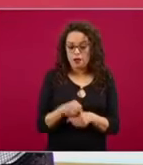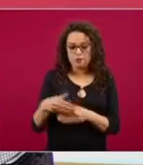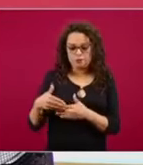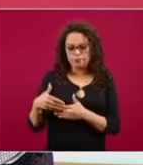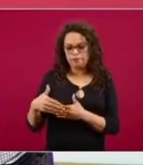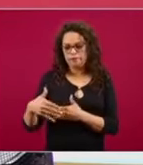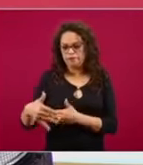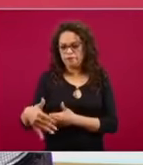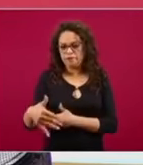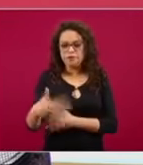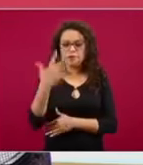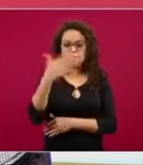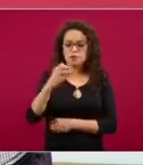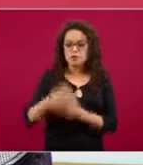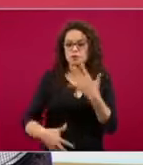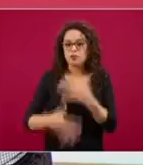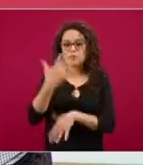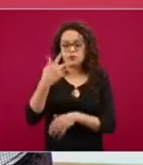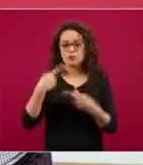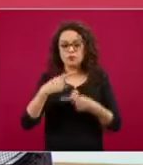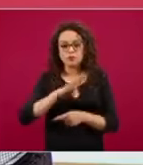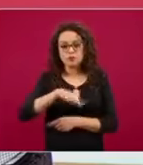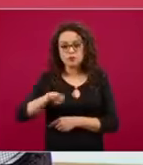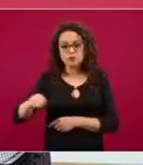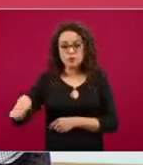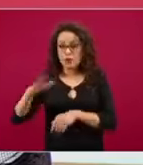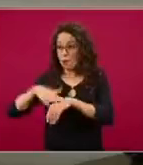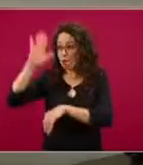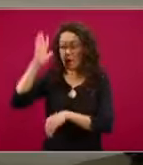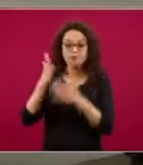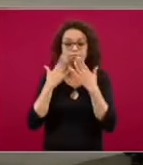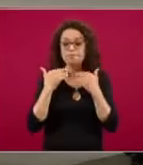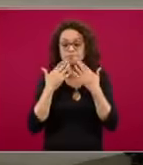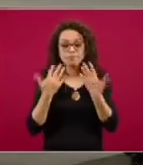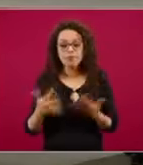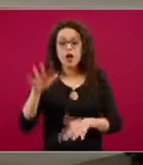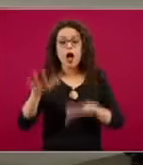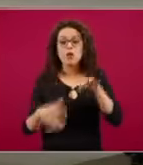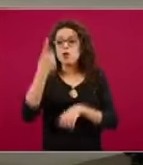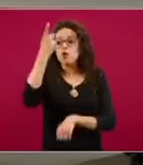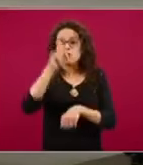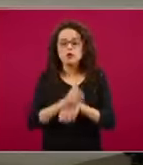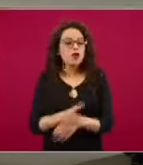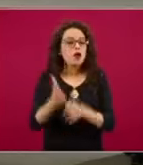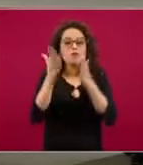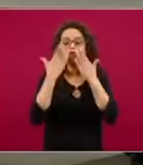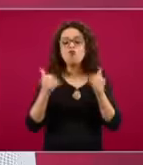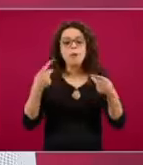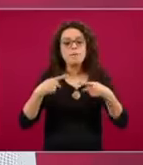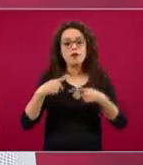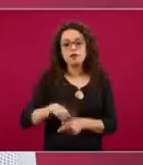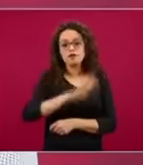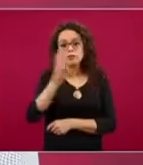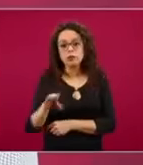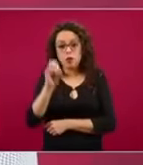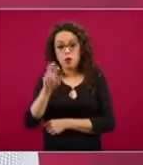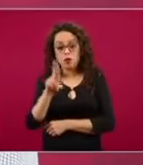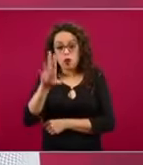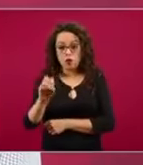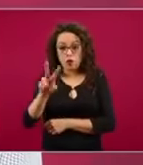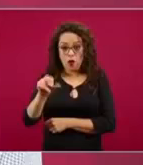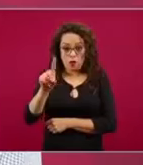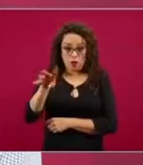15 defunciones, o en donde ha habido días en los que ya en un día no han tenido una defunción a causa de COVID-19.